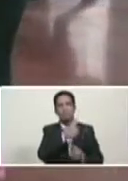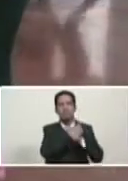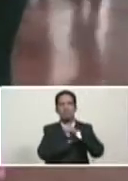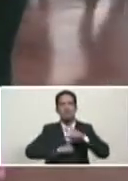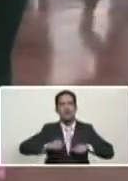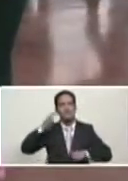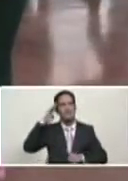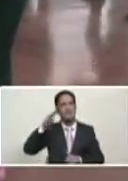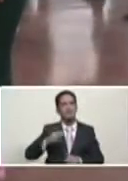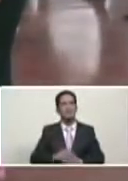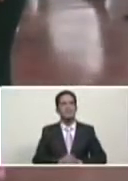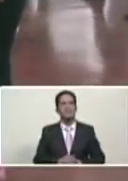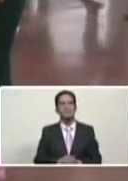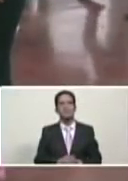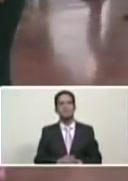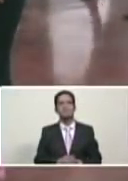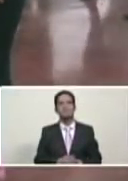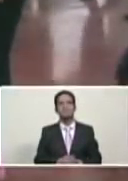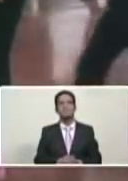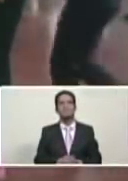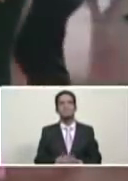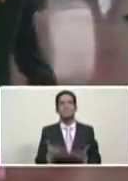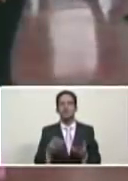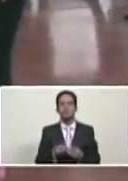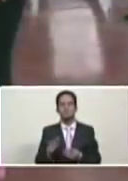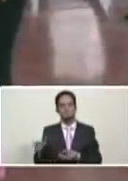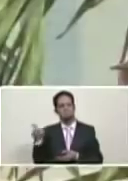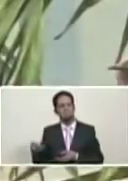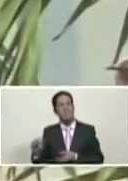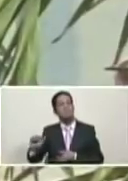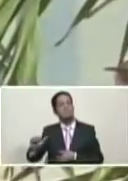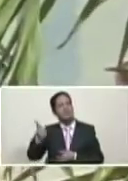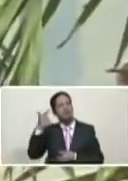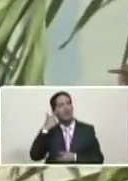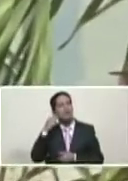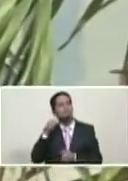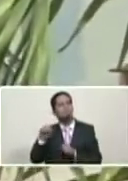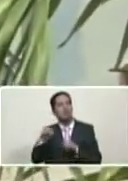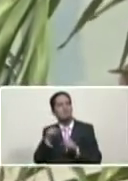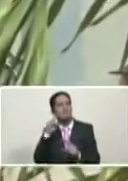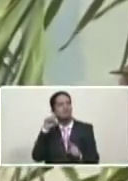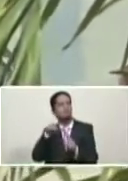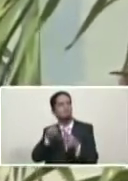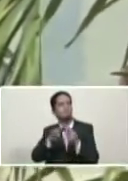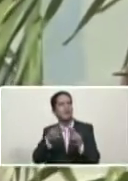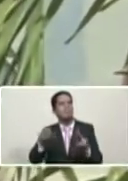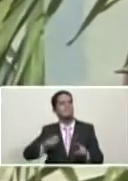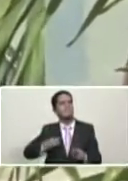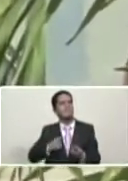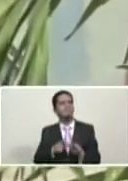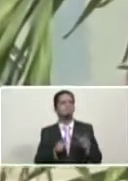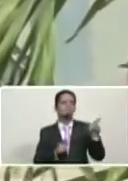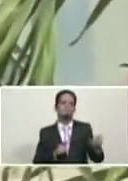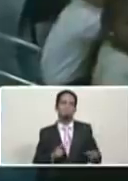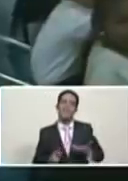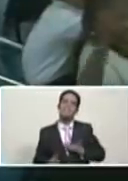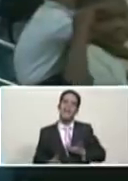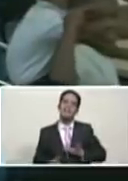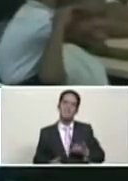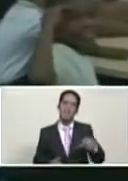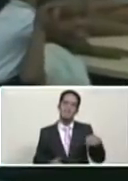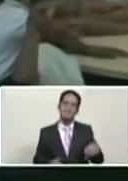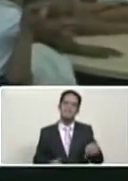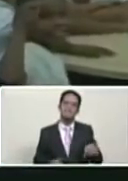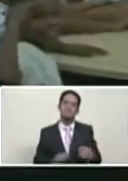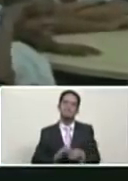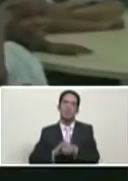Nacional, me encuentro acompañado por la directora del Movimiento por la Paz y la Vida, por el señor alcalde del municipio Sucre del